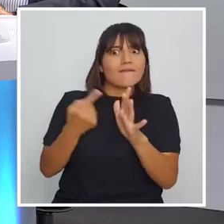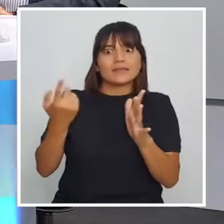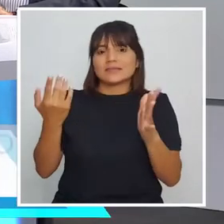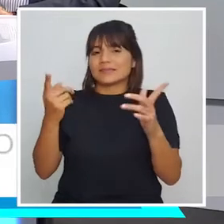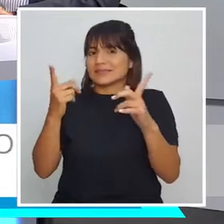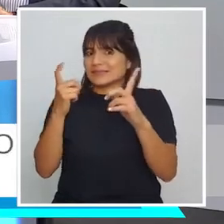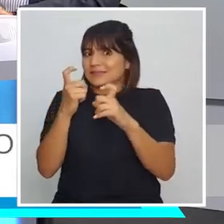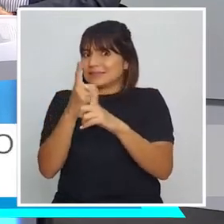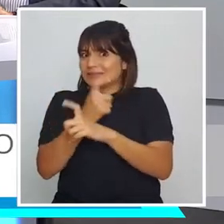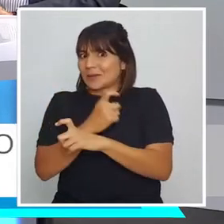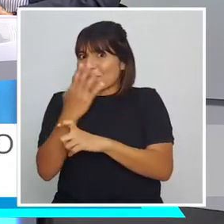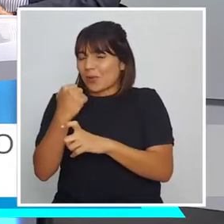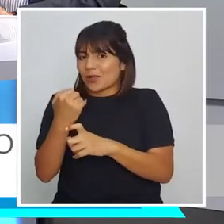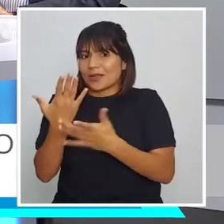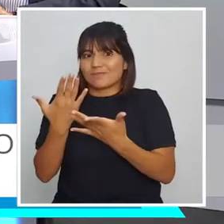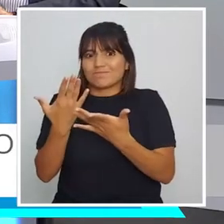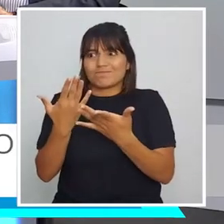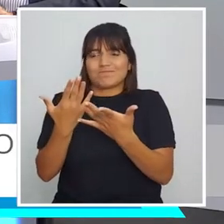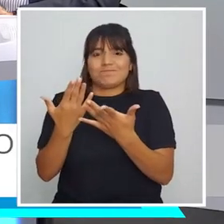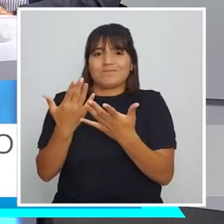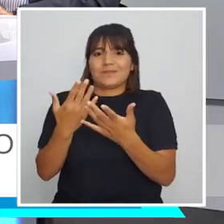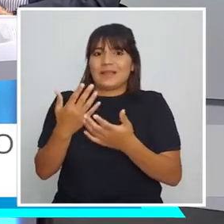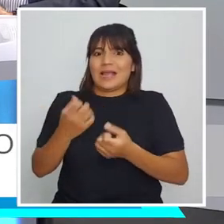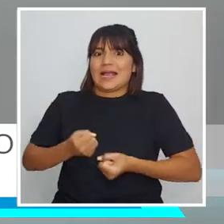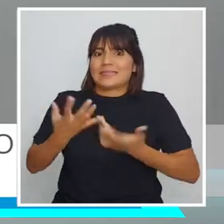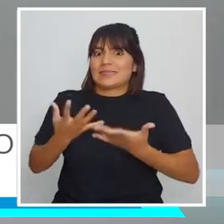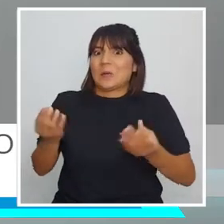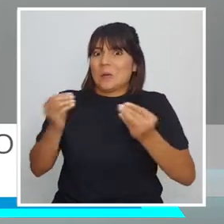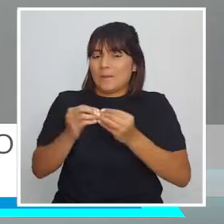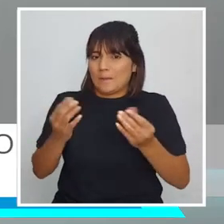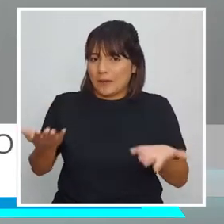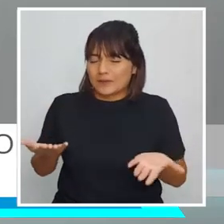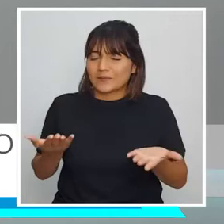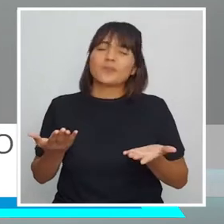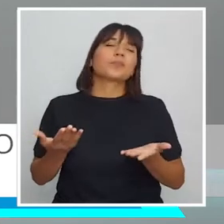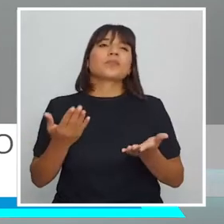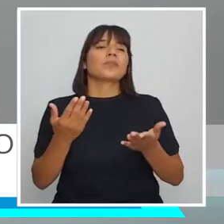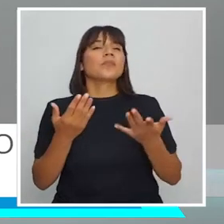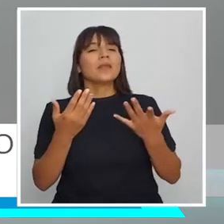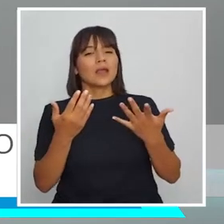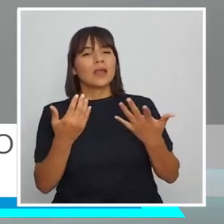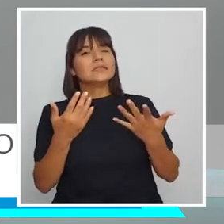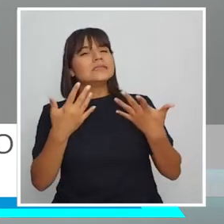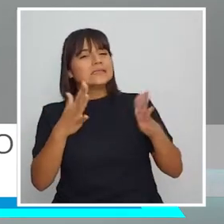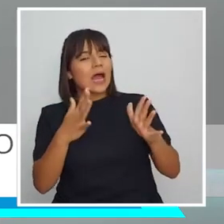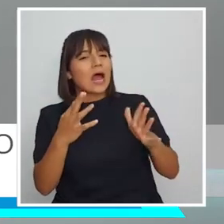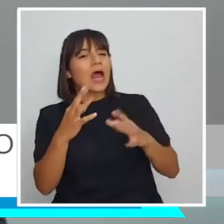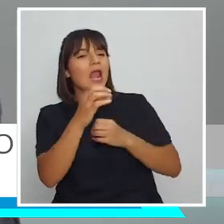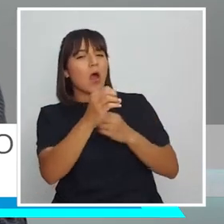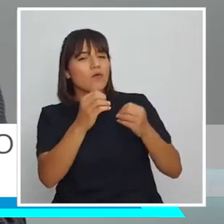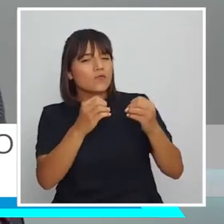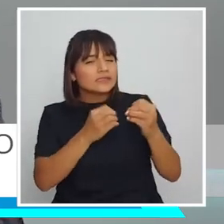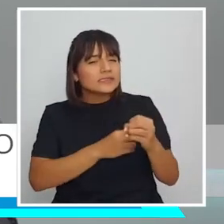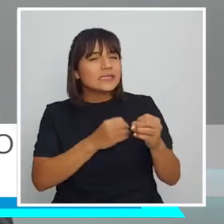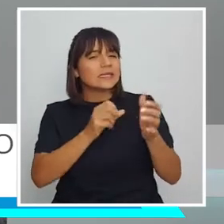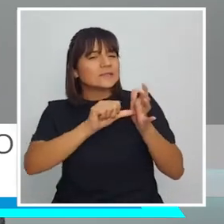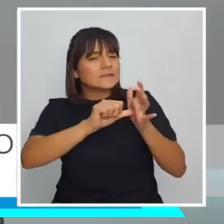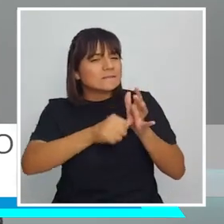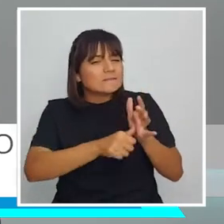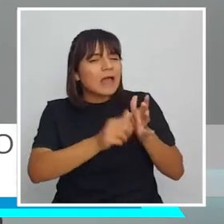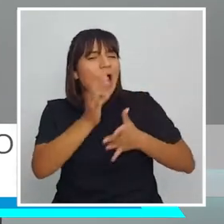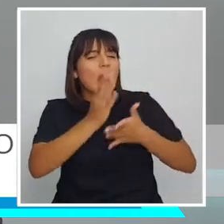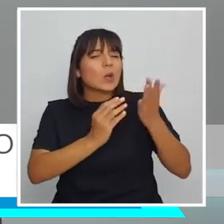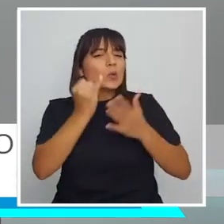La oficina ha venido insistiendo en algunas ideas, algunos trucos,